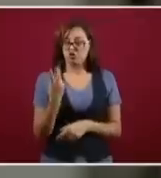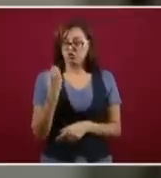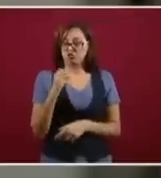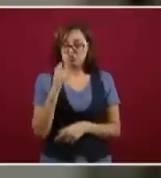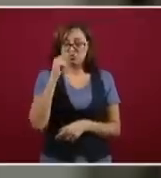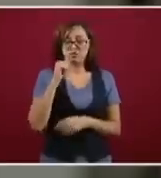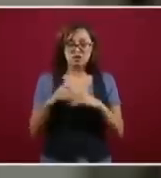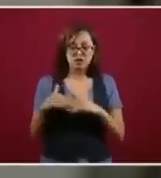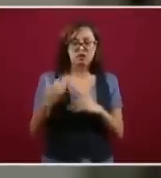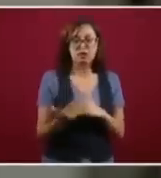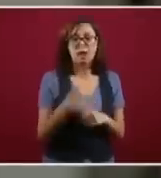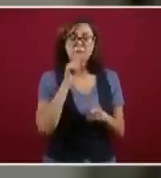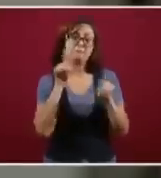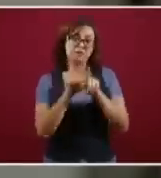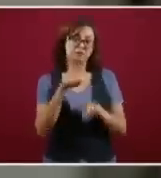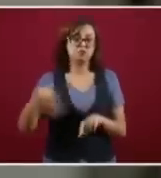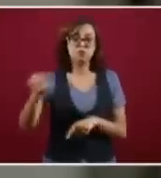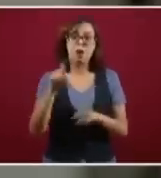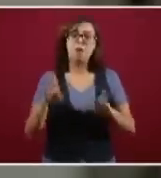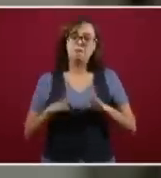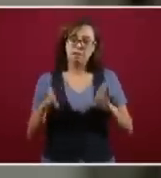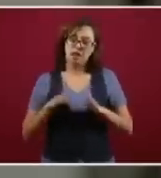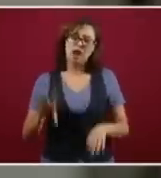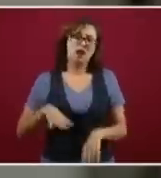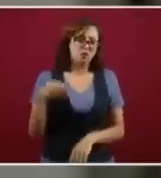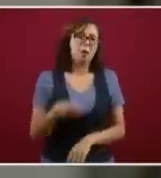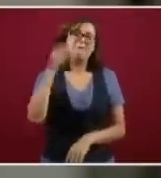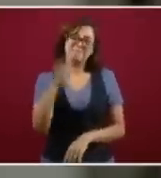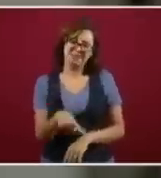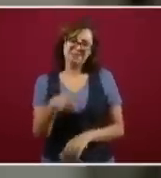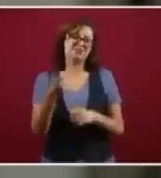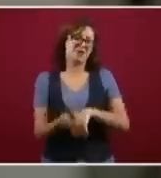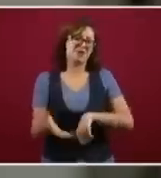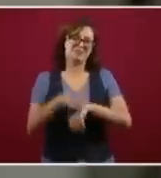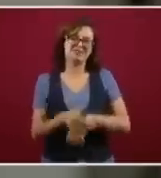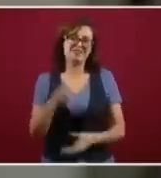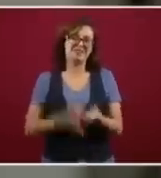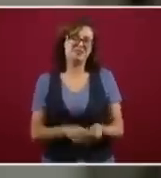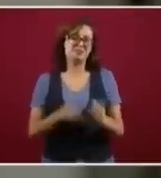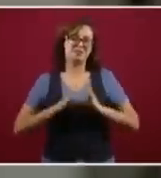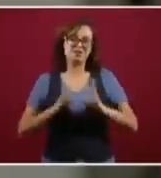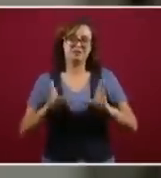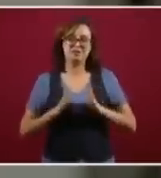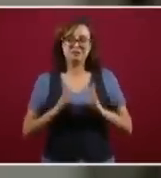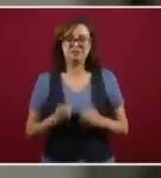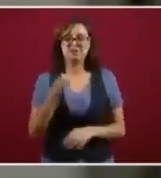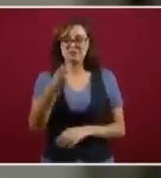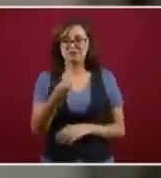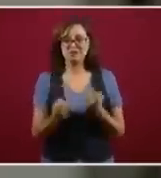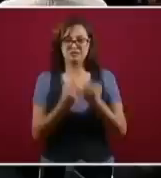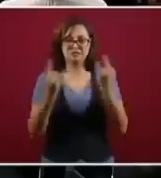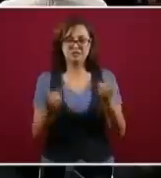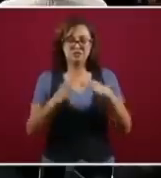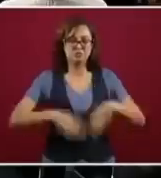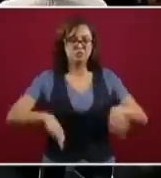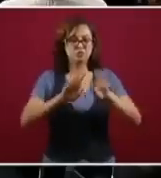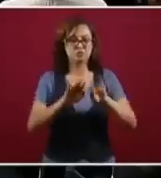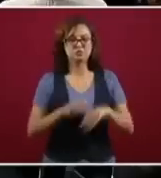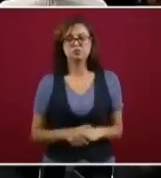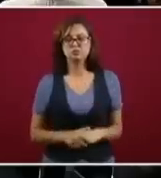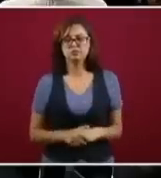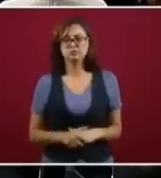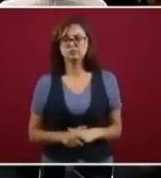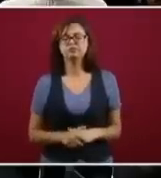octubre, también los militares han sido abusados por el mismo aparato de justicia militar. Eso es, bueno, uno de los casos importantes. Se atiende